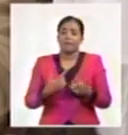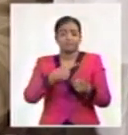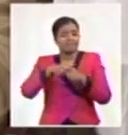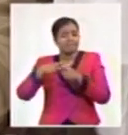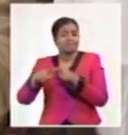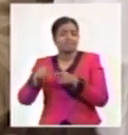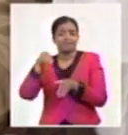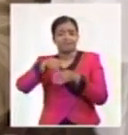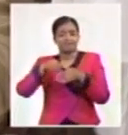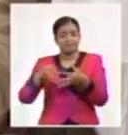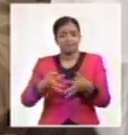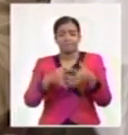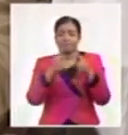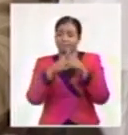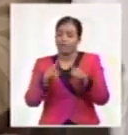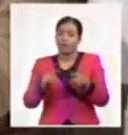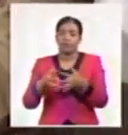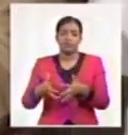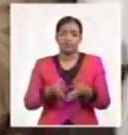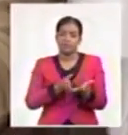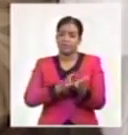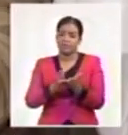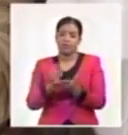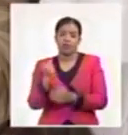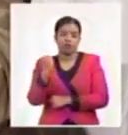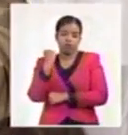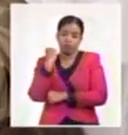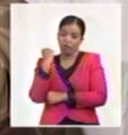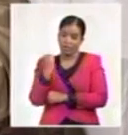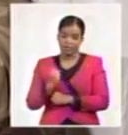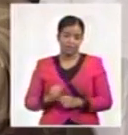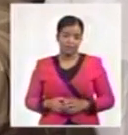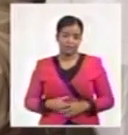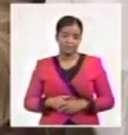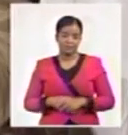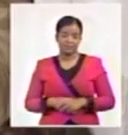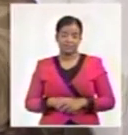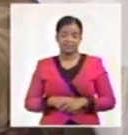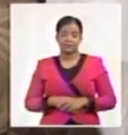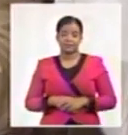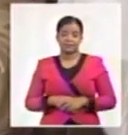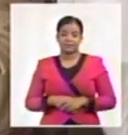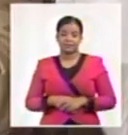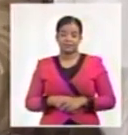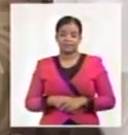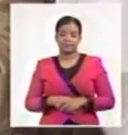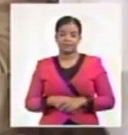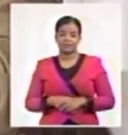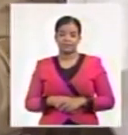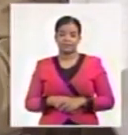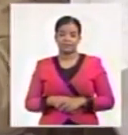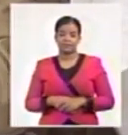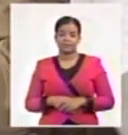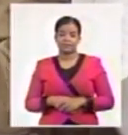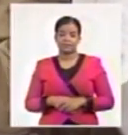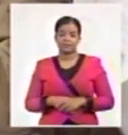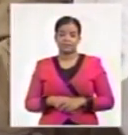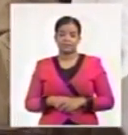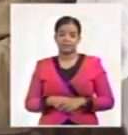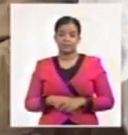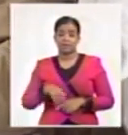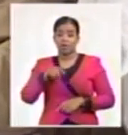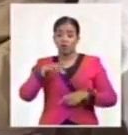determinados planos, el grande del barrio. Claro. Esto es importante para denotar que esa conflictividad